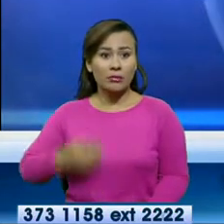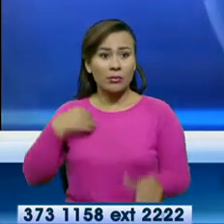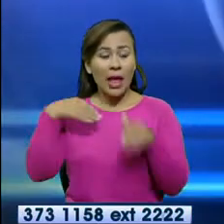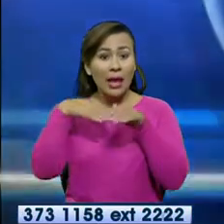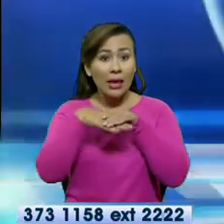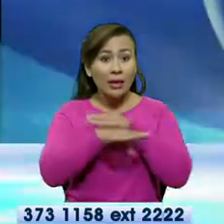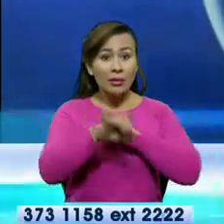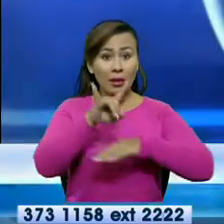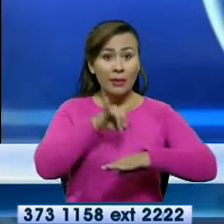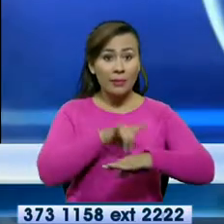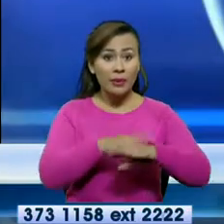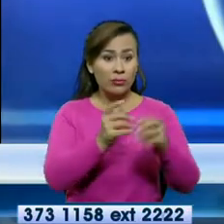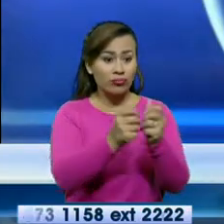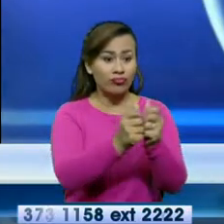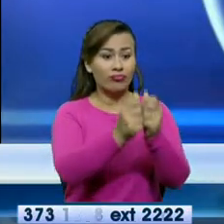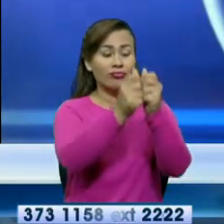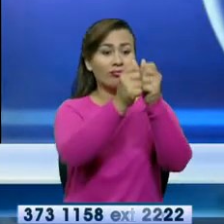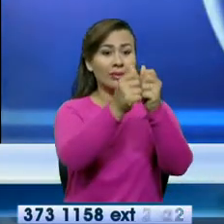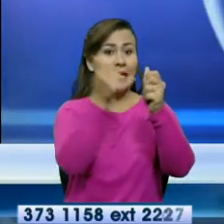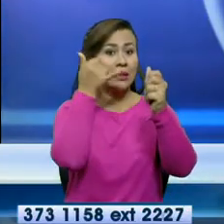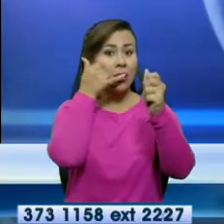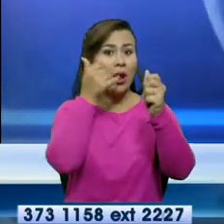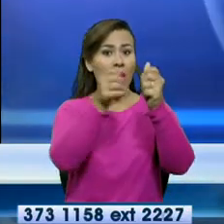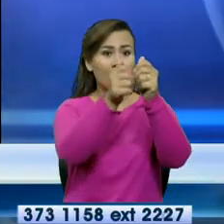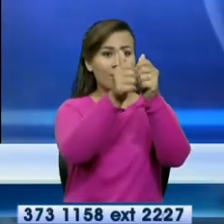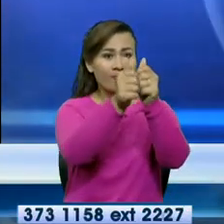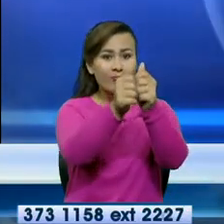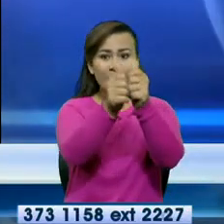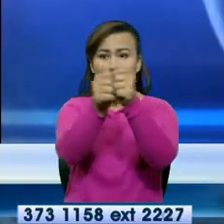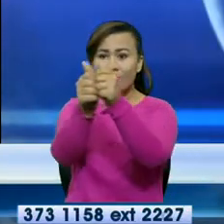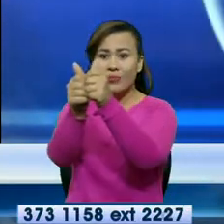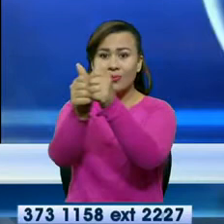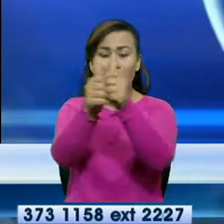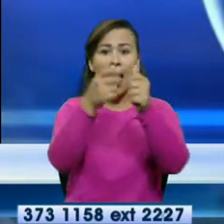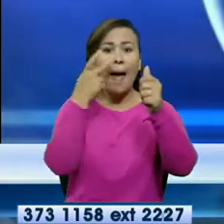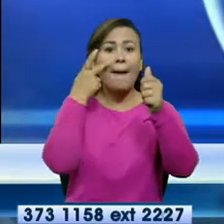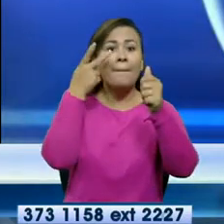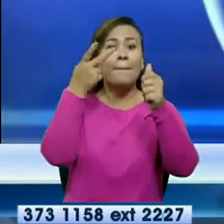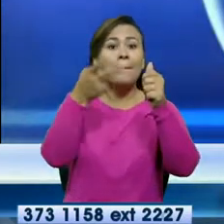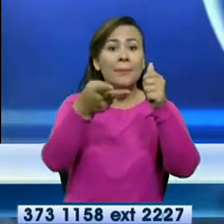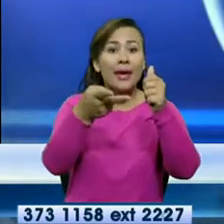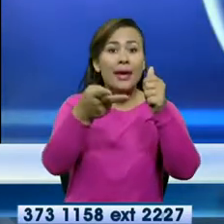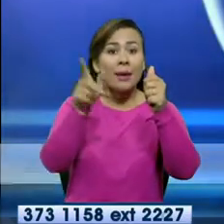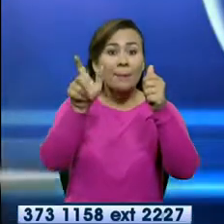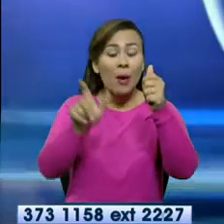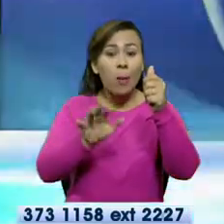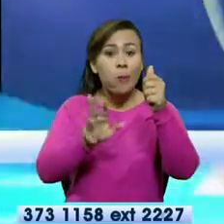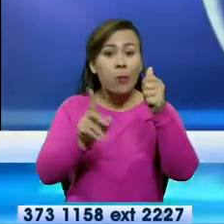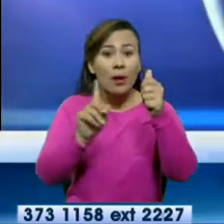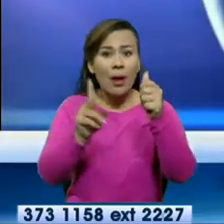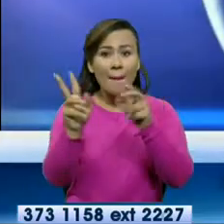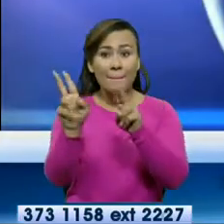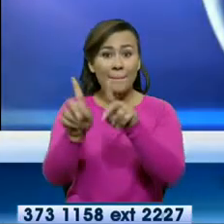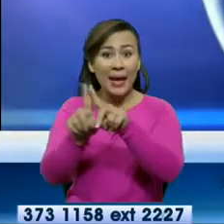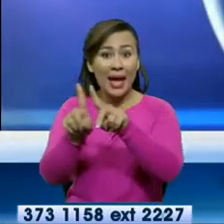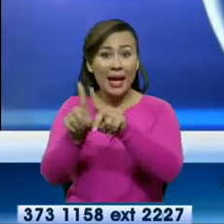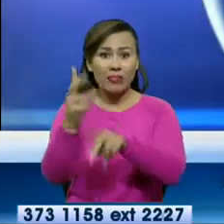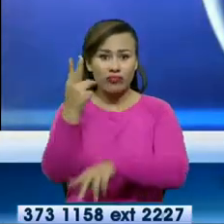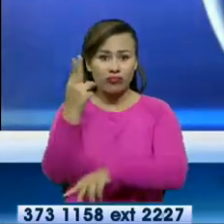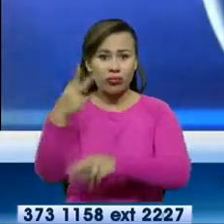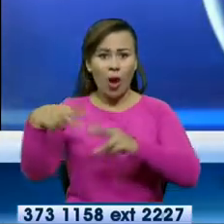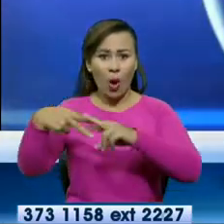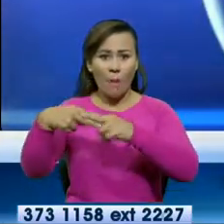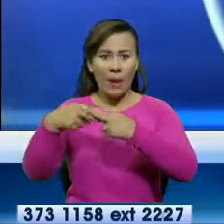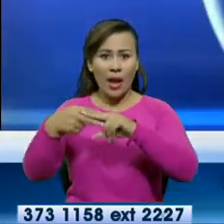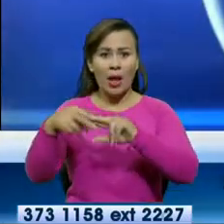por el baño, alza el teléfono y hace unas tomas. Y se percata que no se trataba de una pareja de hombre